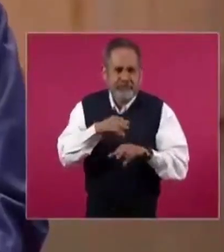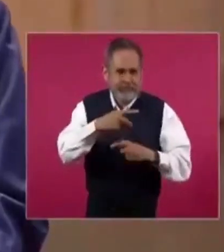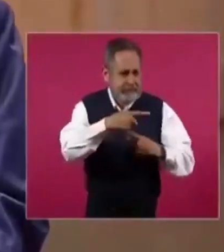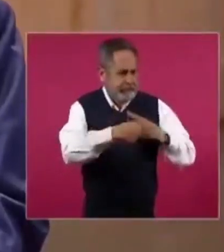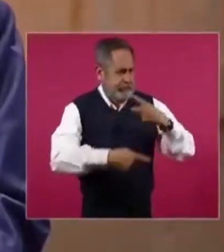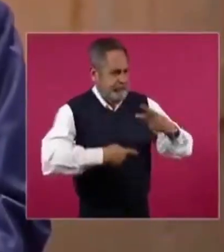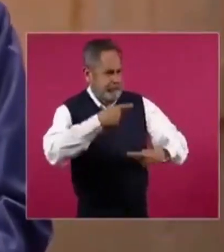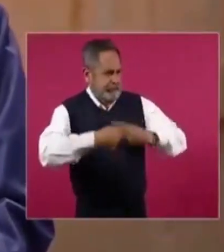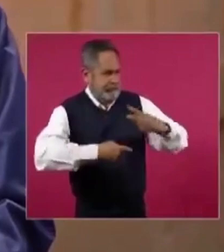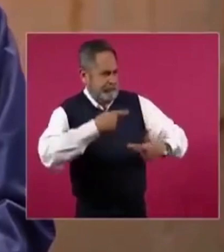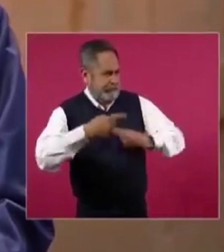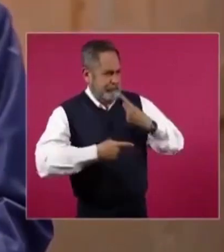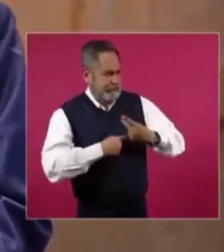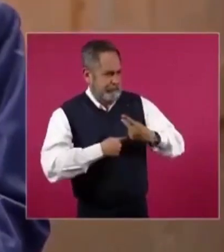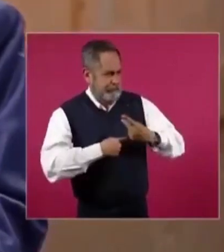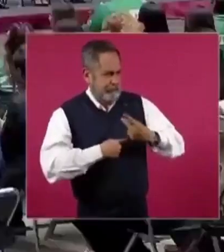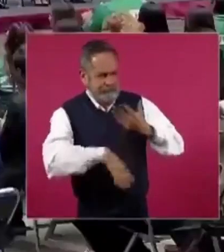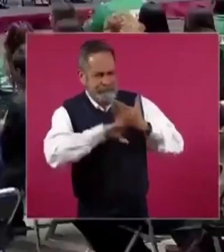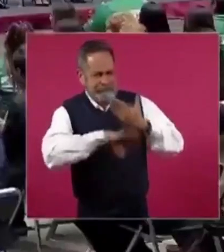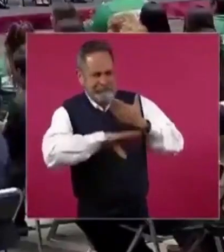cuestionamientos de los medios.